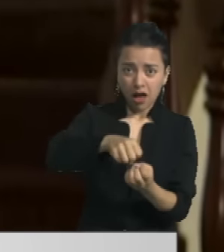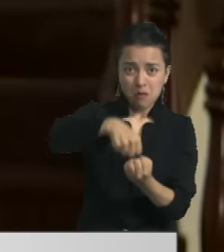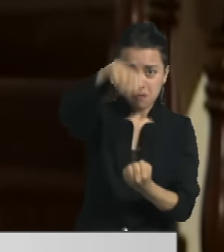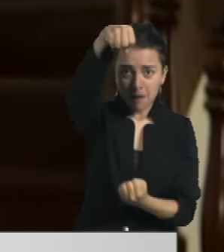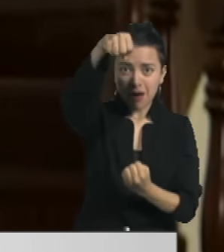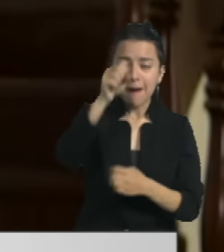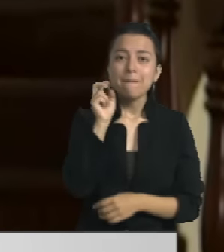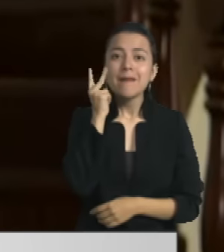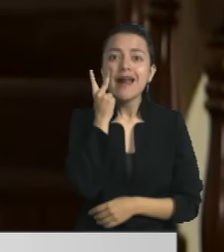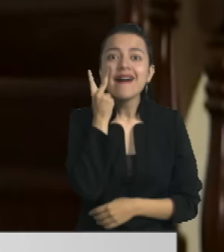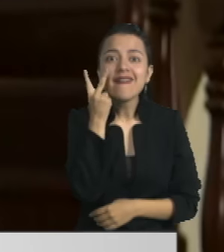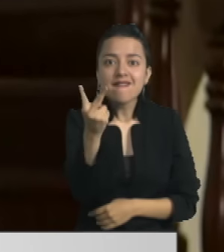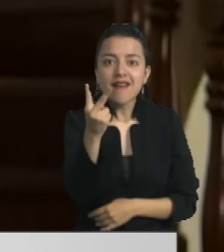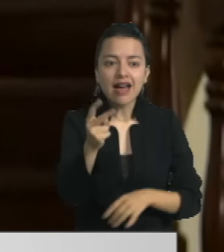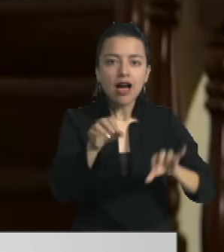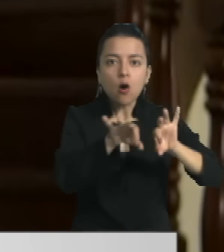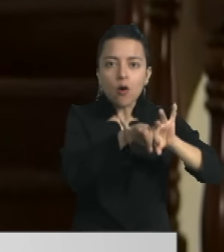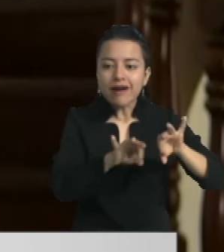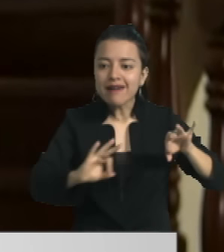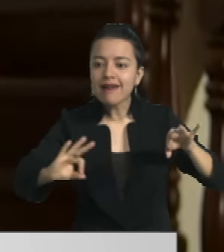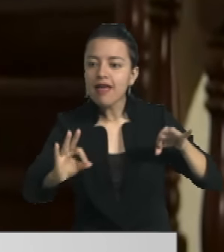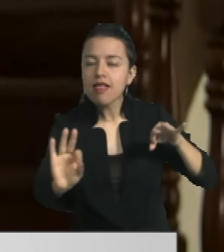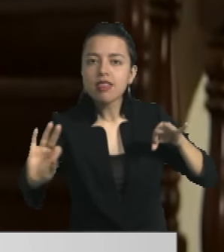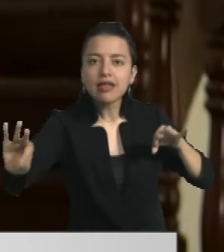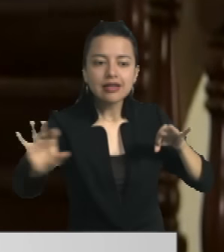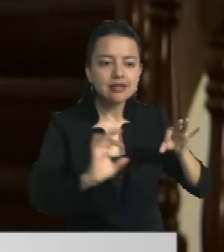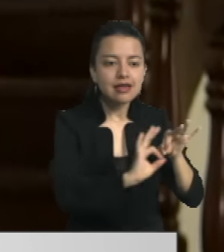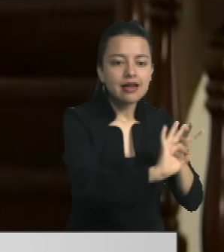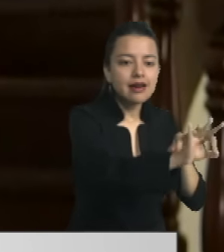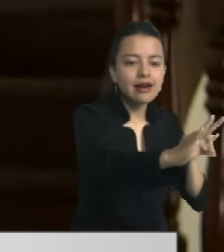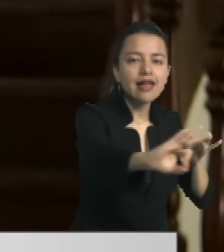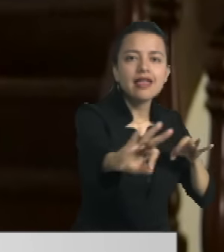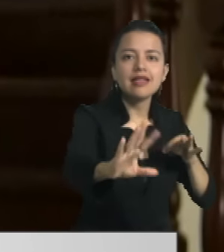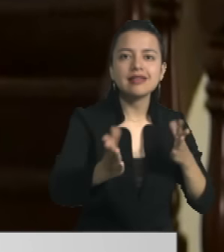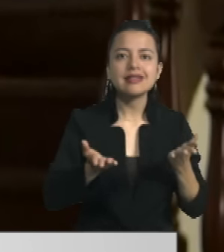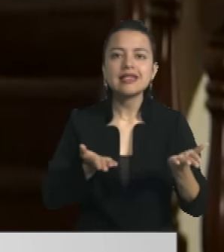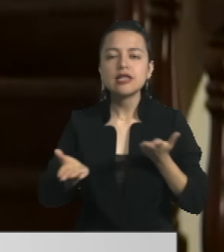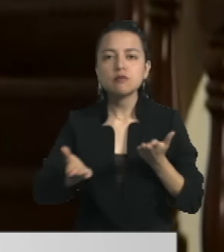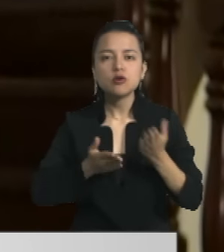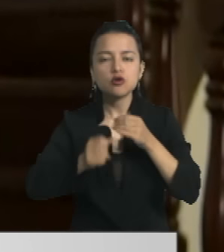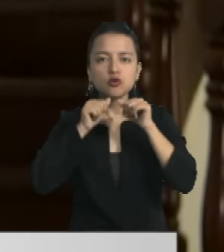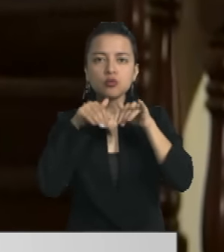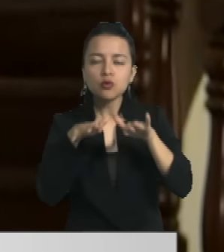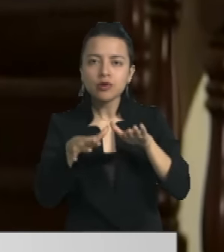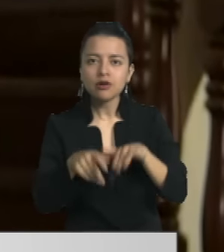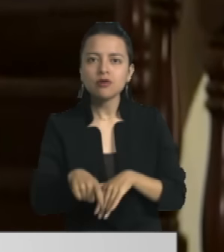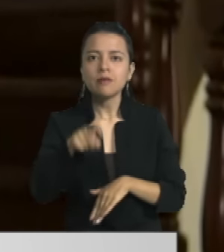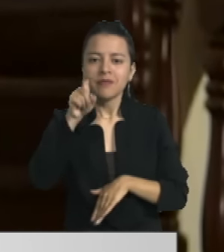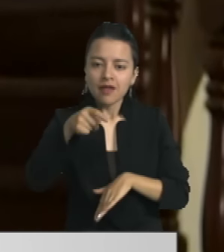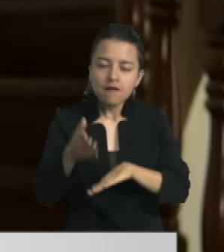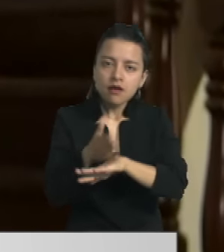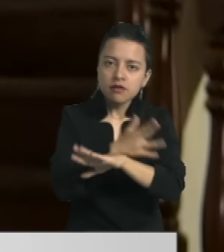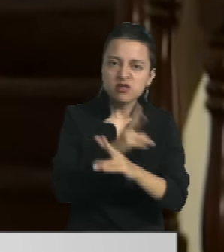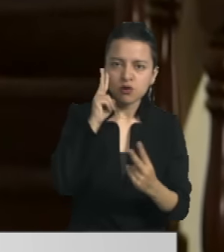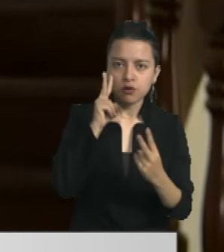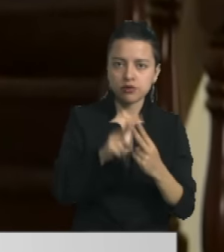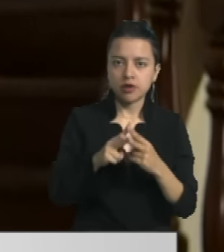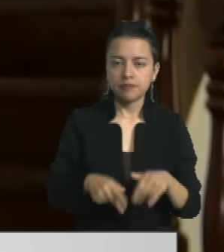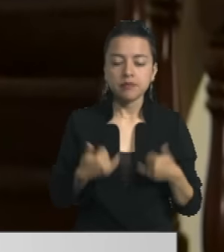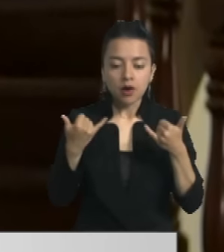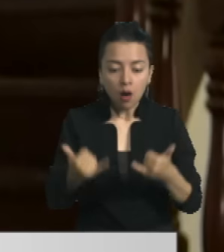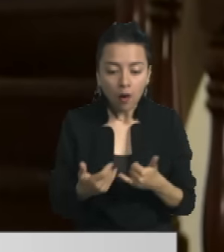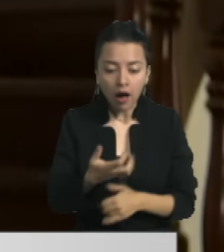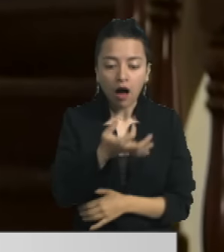con la identificación de las redes primarias y secundarias de los servicios públicos y que llevó entre otras cosas a que